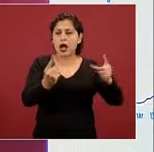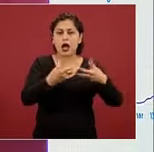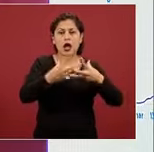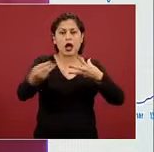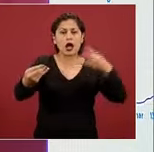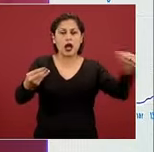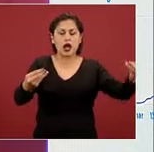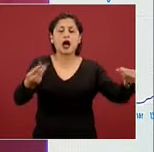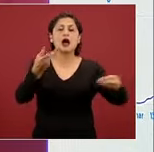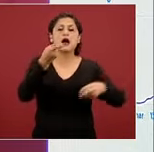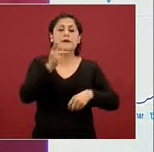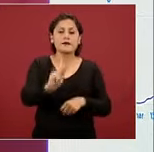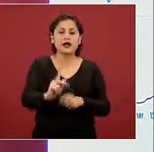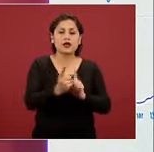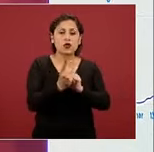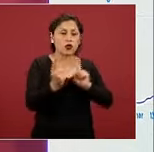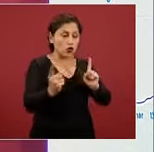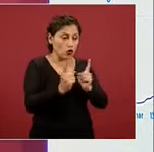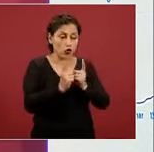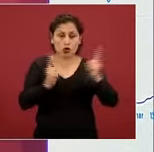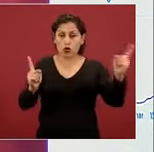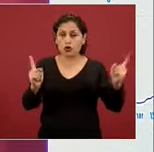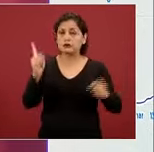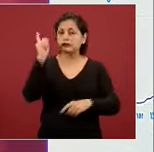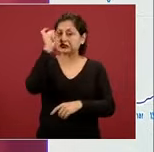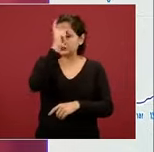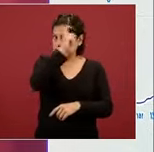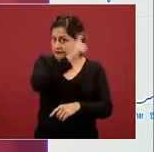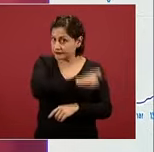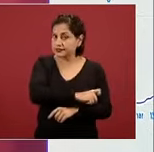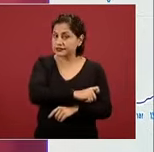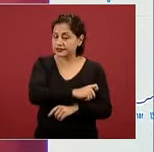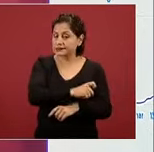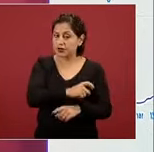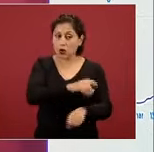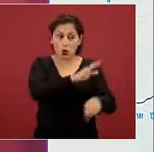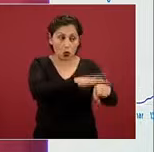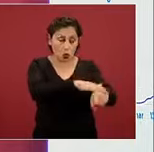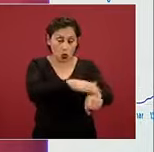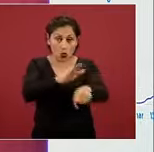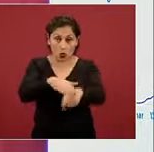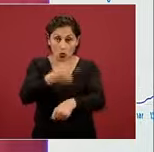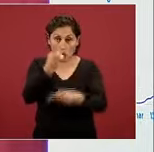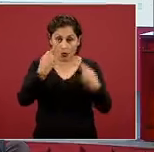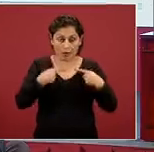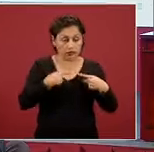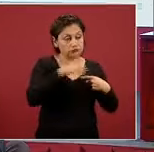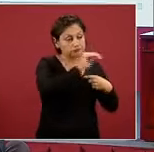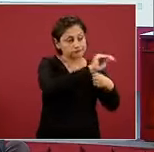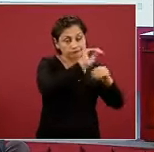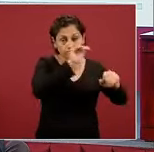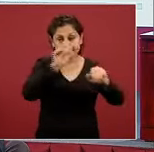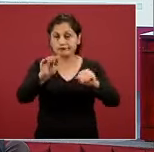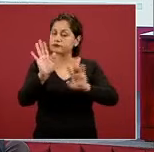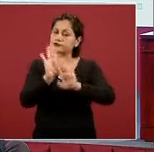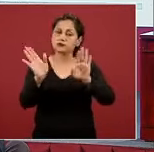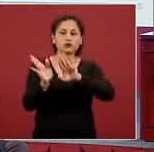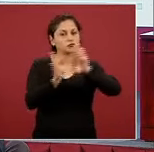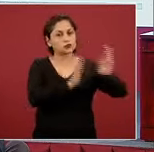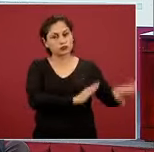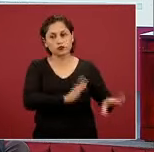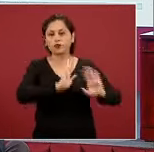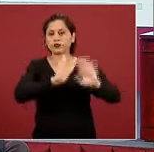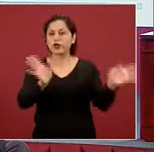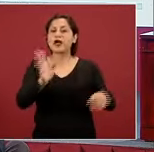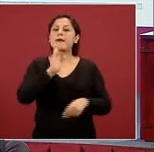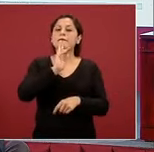limitada. Y entonces tienen mayor relevancia las medidas de mitigación comunitaria, que en México las conocimos como